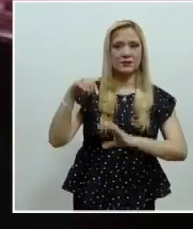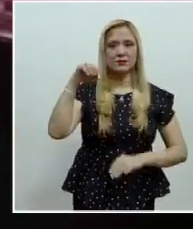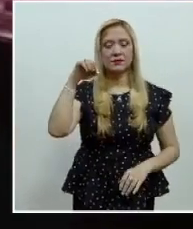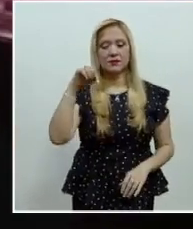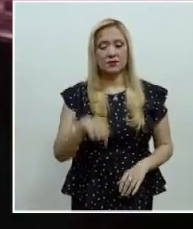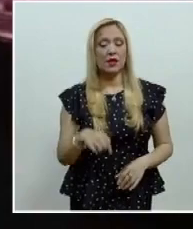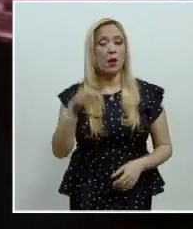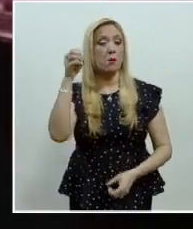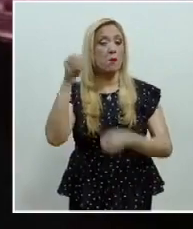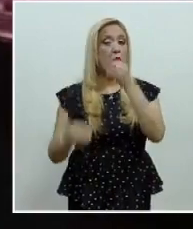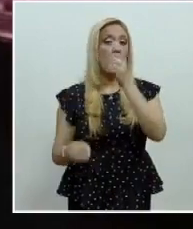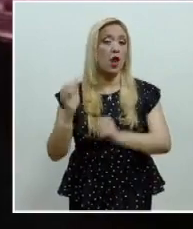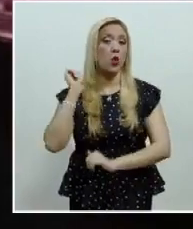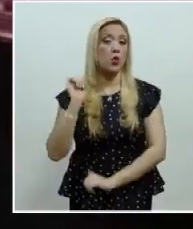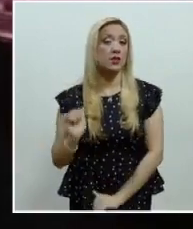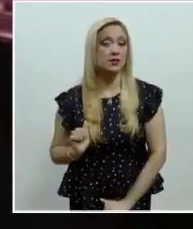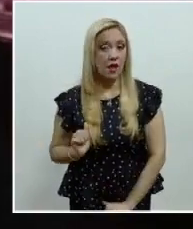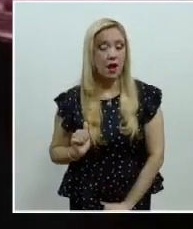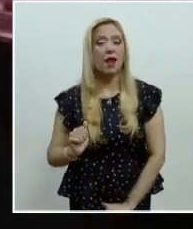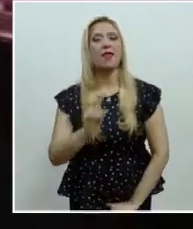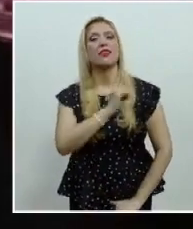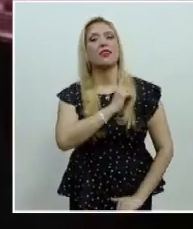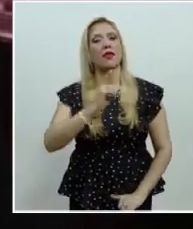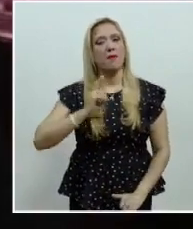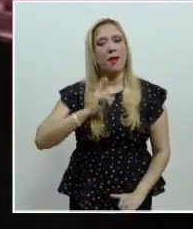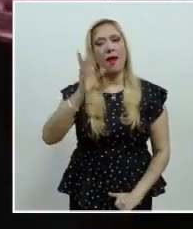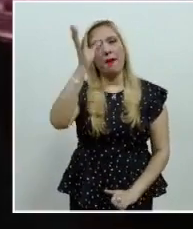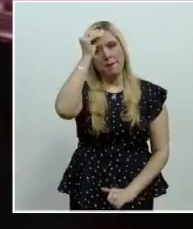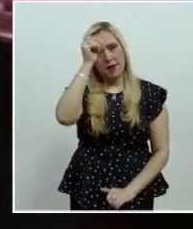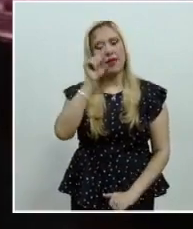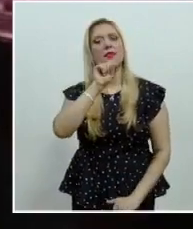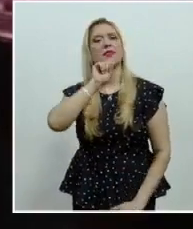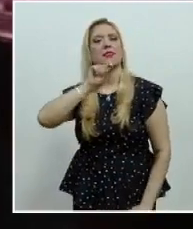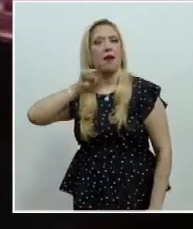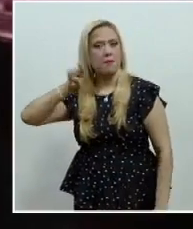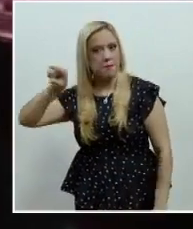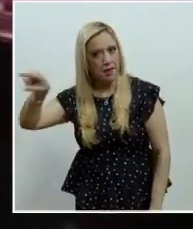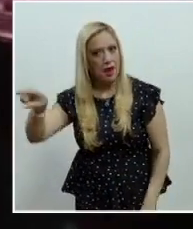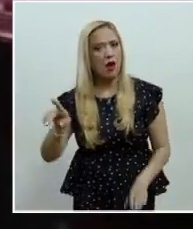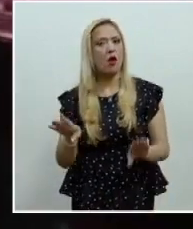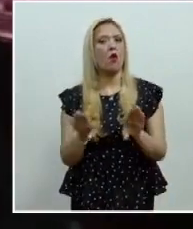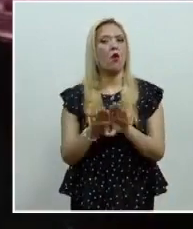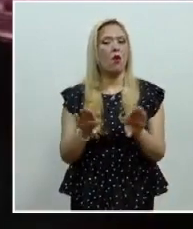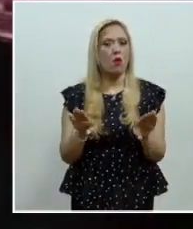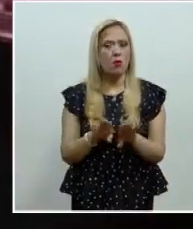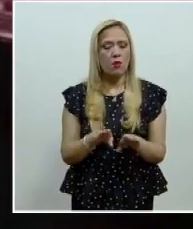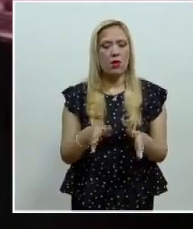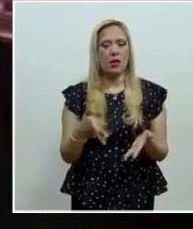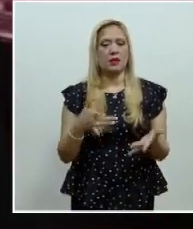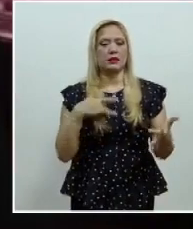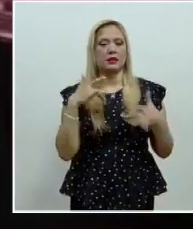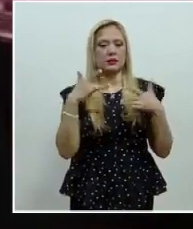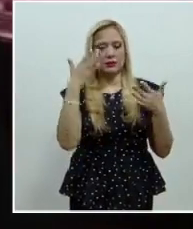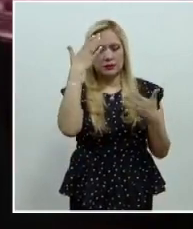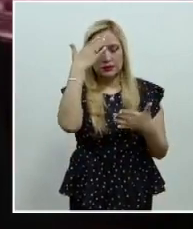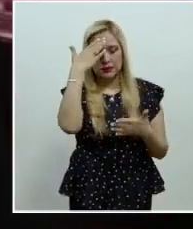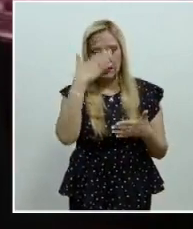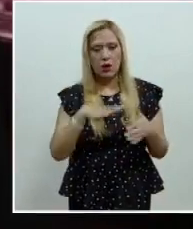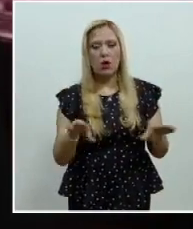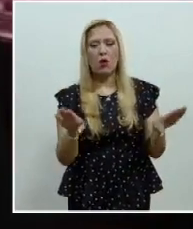poder judicial, tiene que haber esa capacitación, tiene que haber esa sensibilización, incluso para